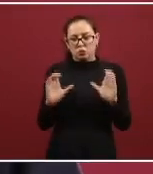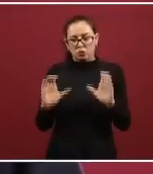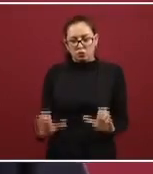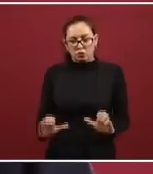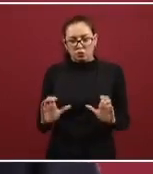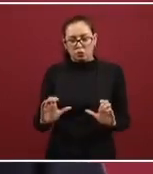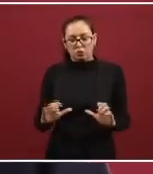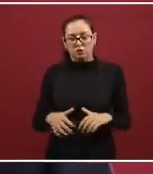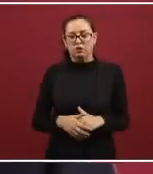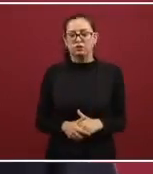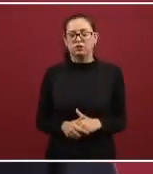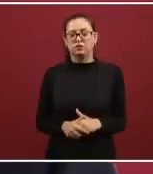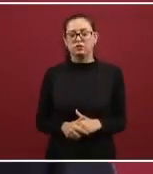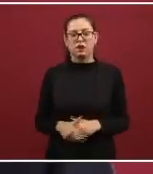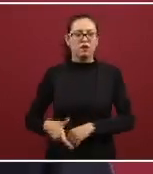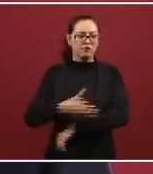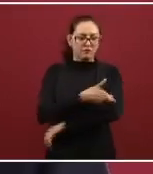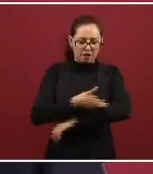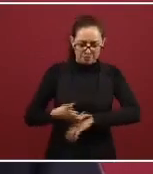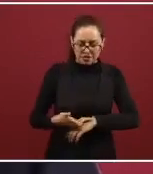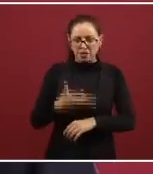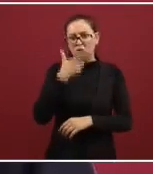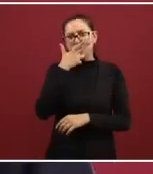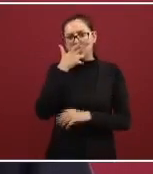las familias.